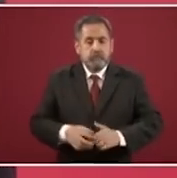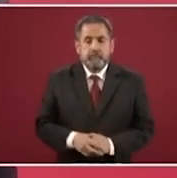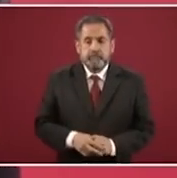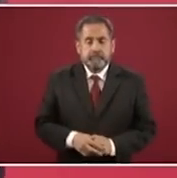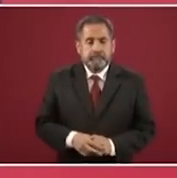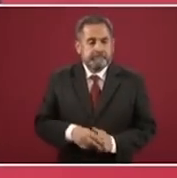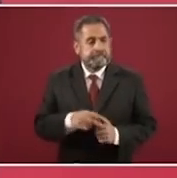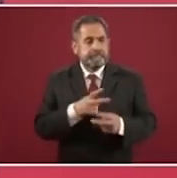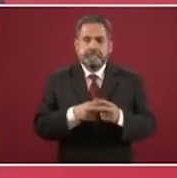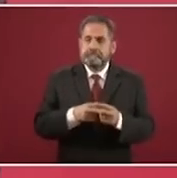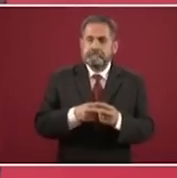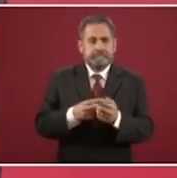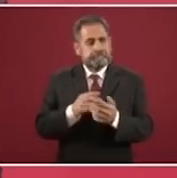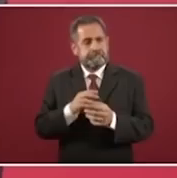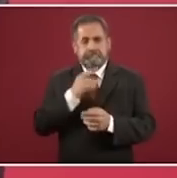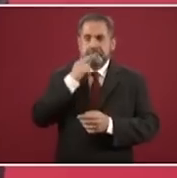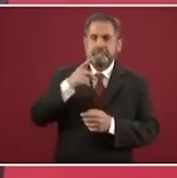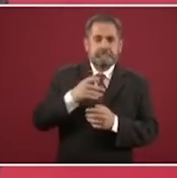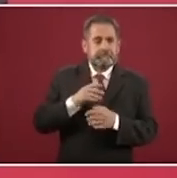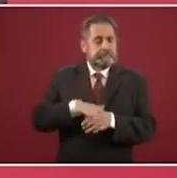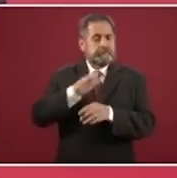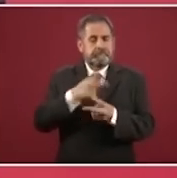y se hace más